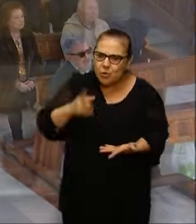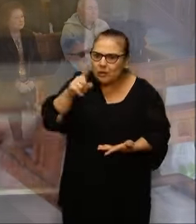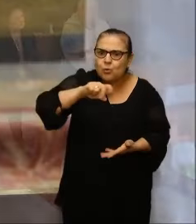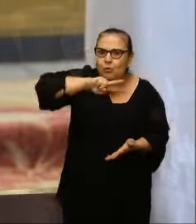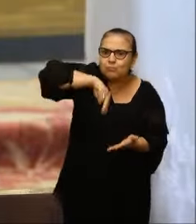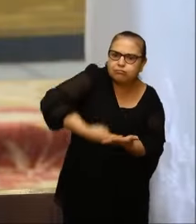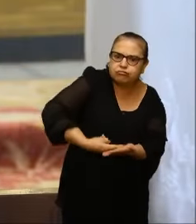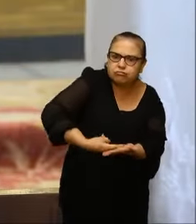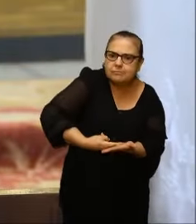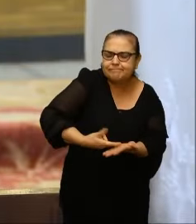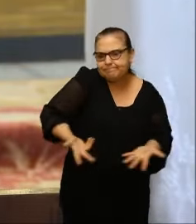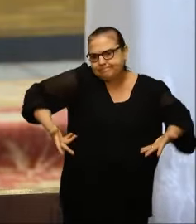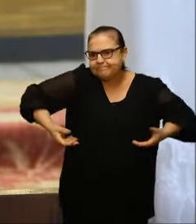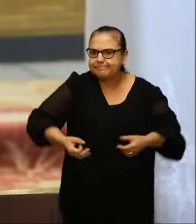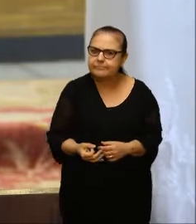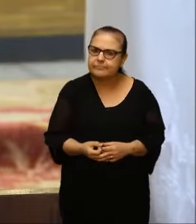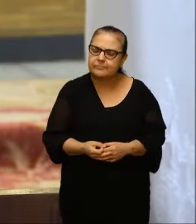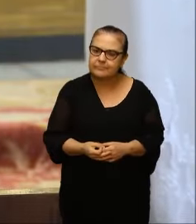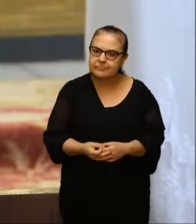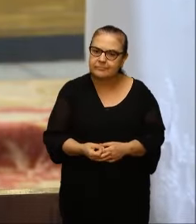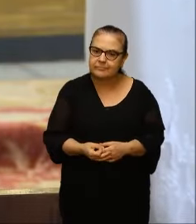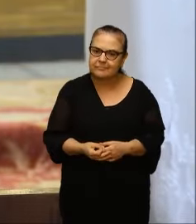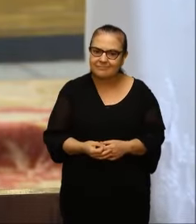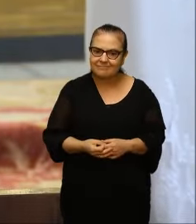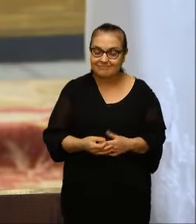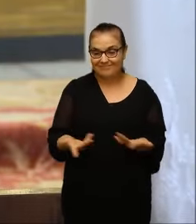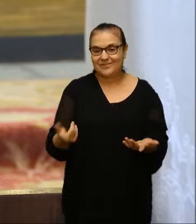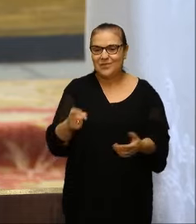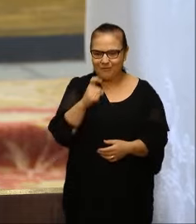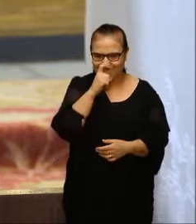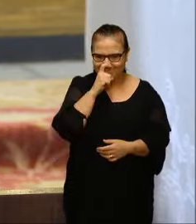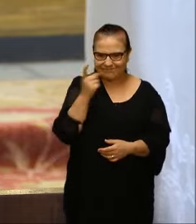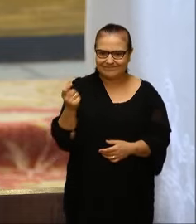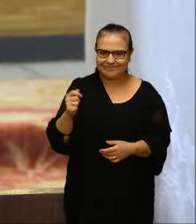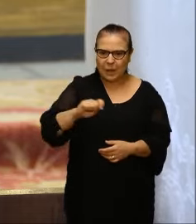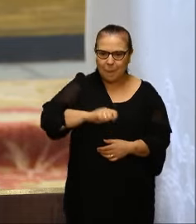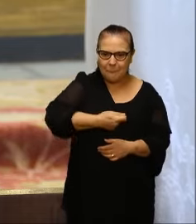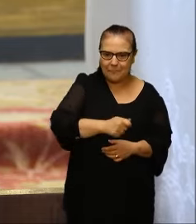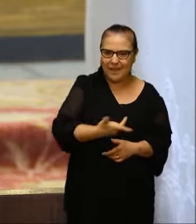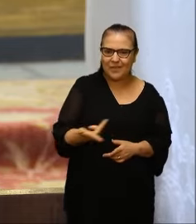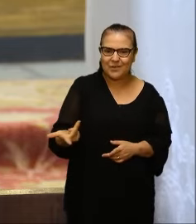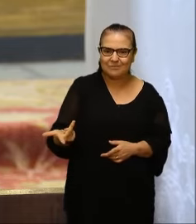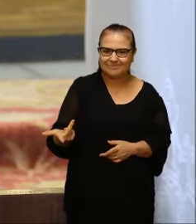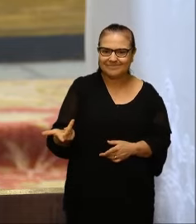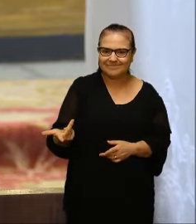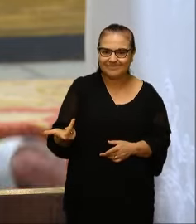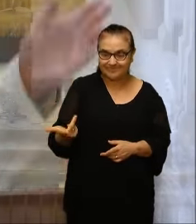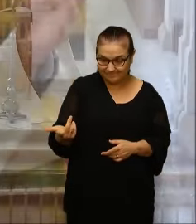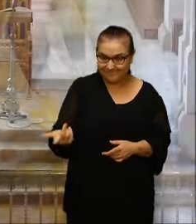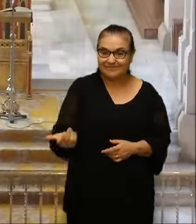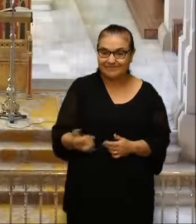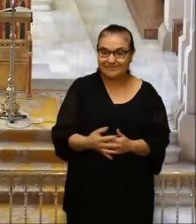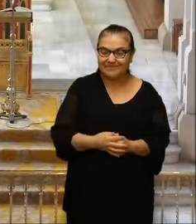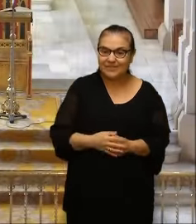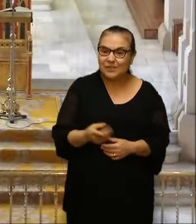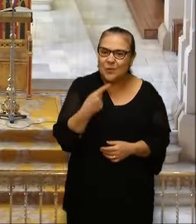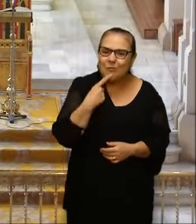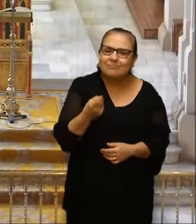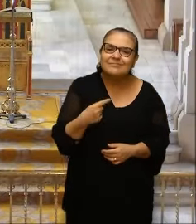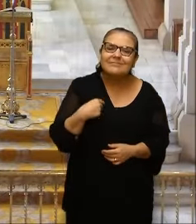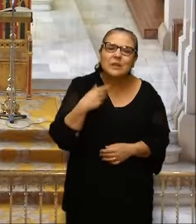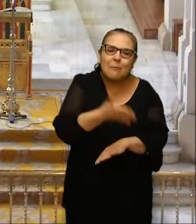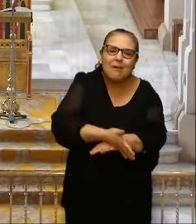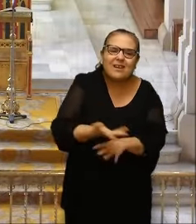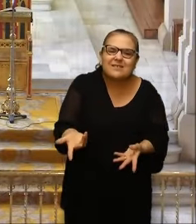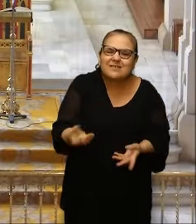decaes, ¿qué logras? ¿Qué haces? Acuérdate de Pedro, ¿no? ¿Quo vadis? ¿Y dónde vas, Señor? Pues